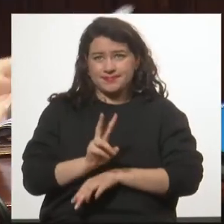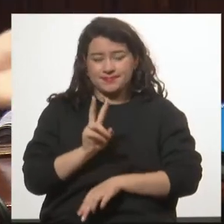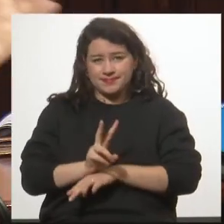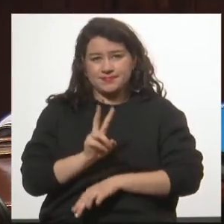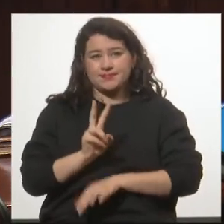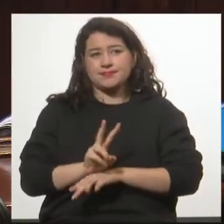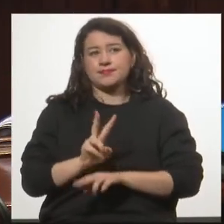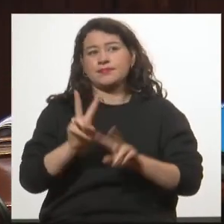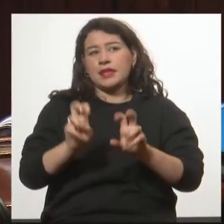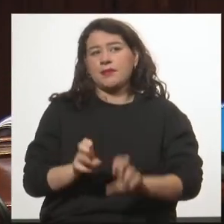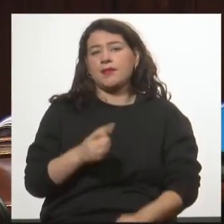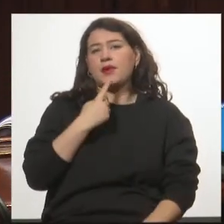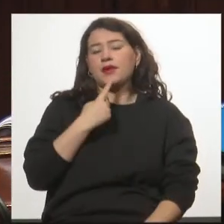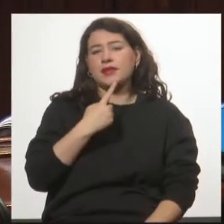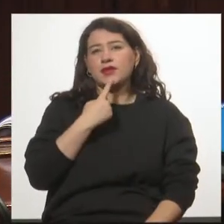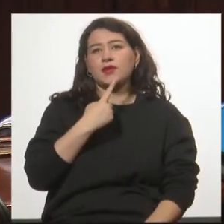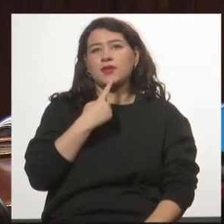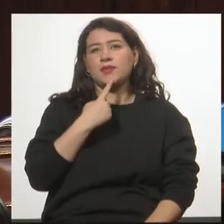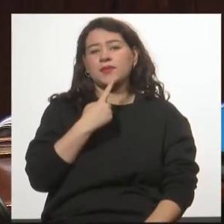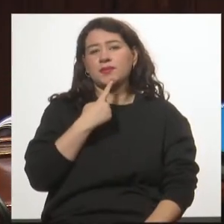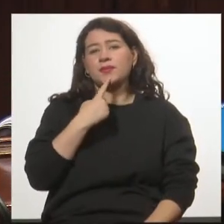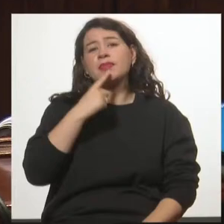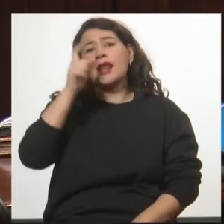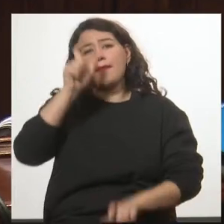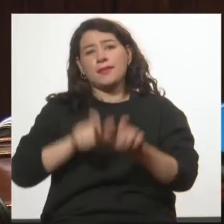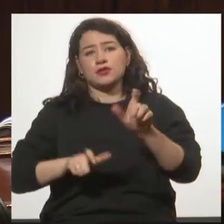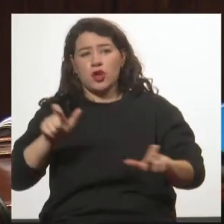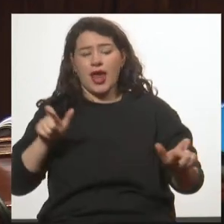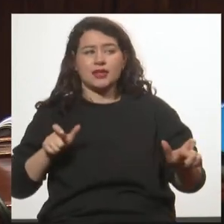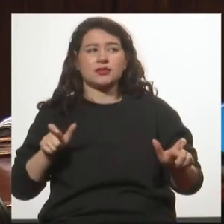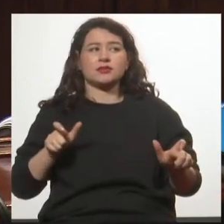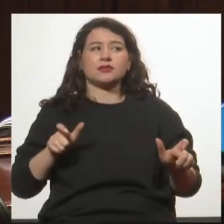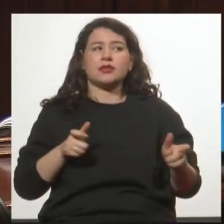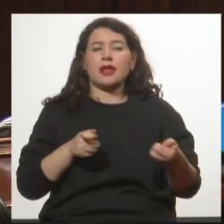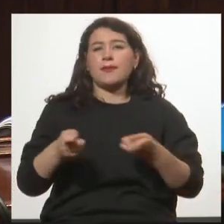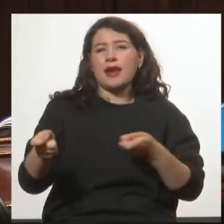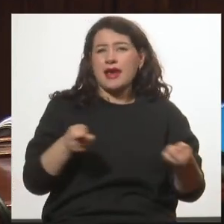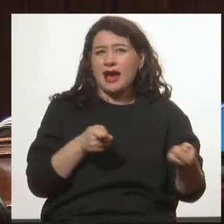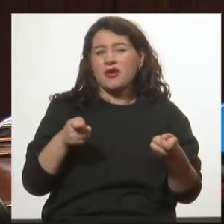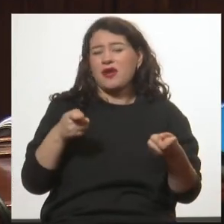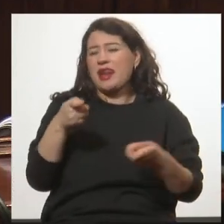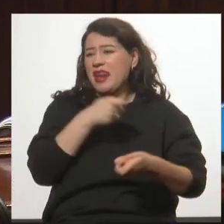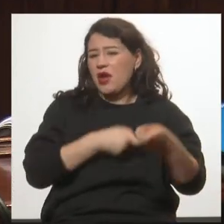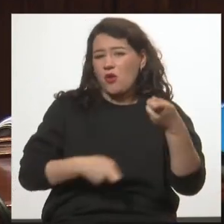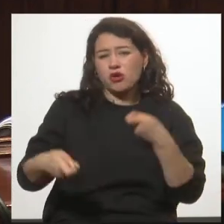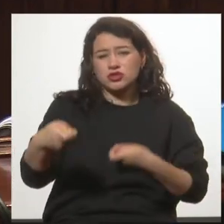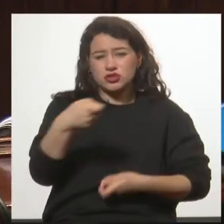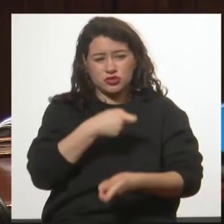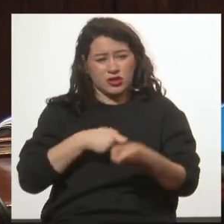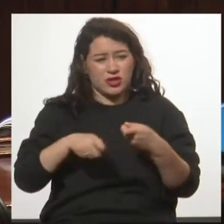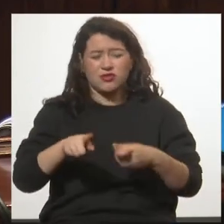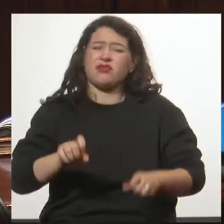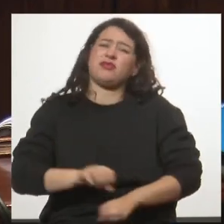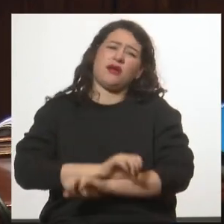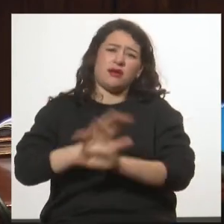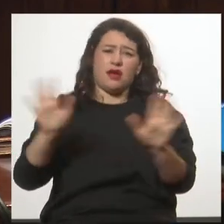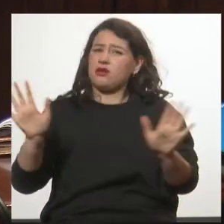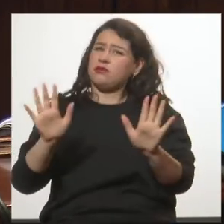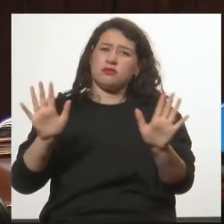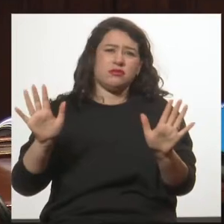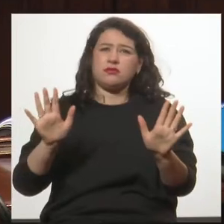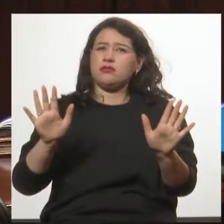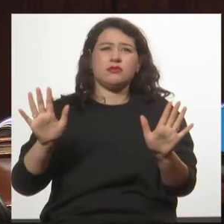político de quienes manejaron todo este negocio que evidentemente queda claro